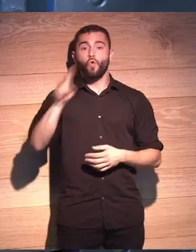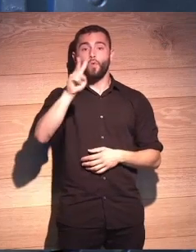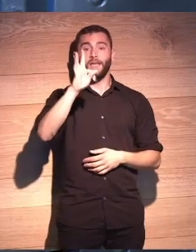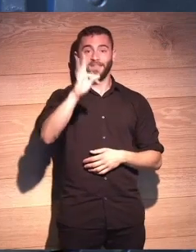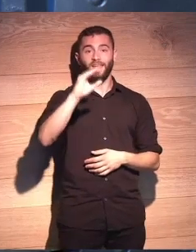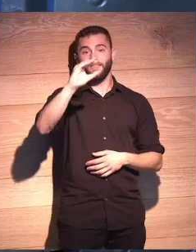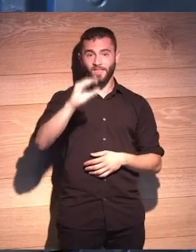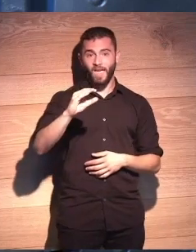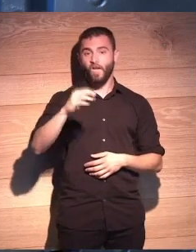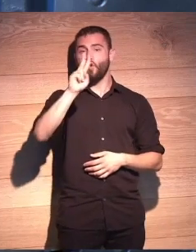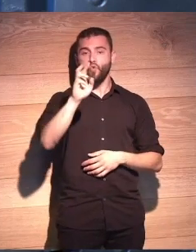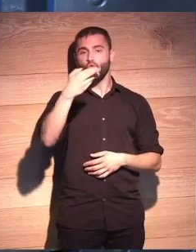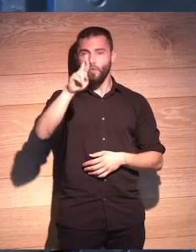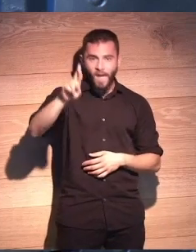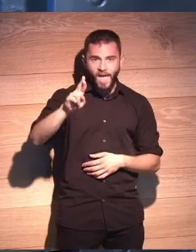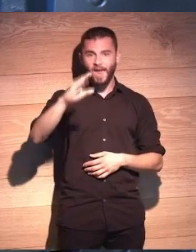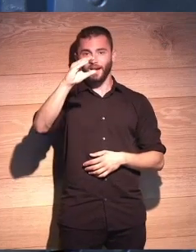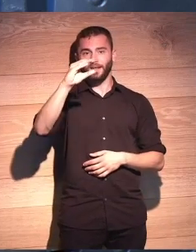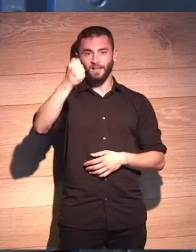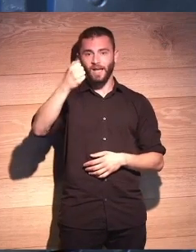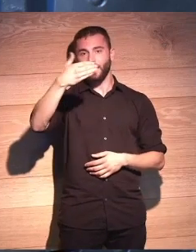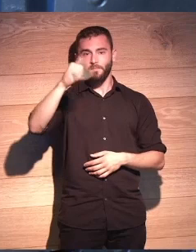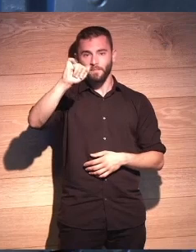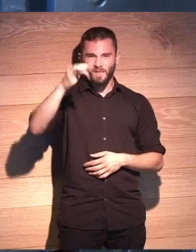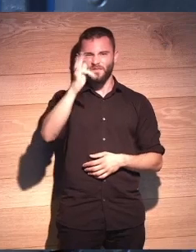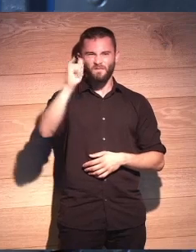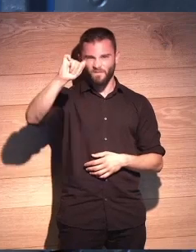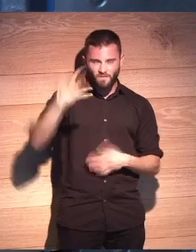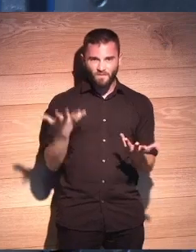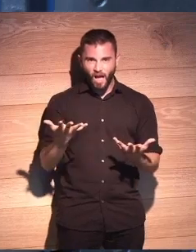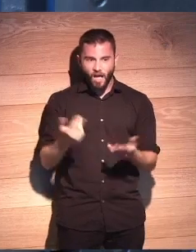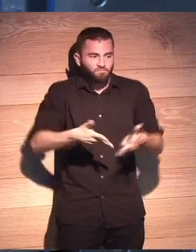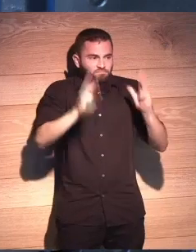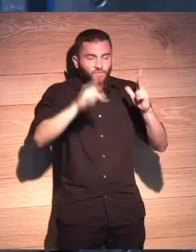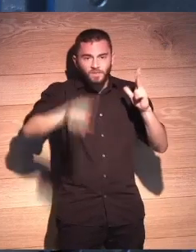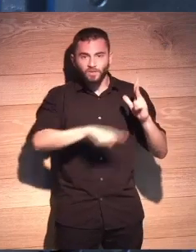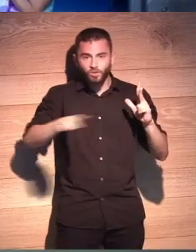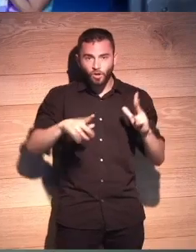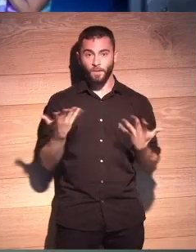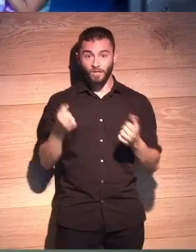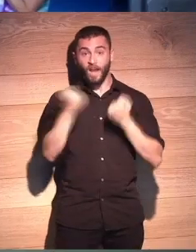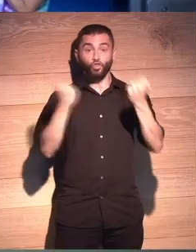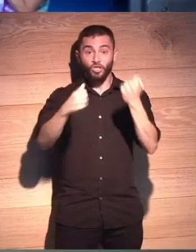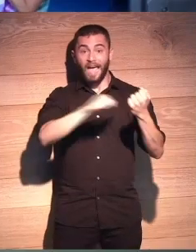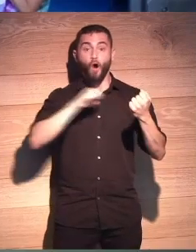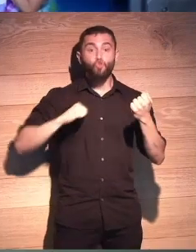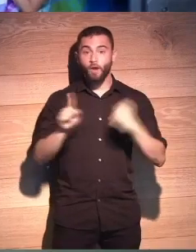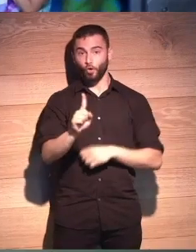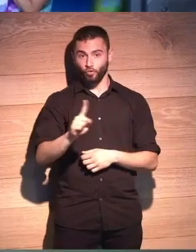a Cabify, a Uber, a tal. Bueno, pero es que vamos a los coches autónomos y ya no son coches autónomos. Lo que estáis viendo aquí es